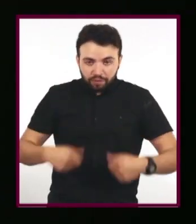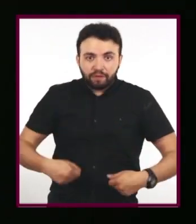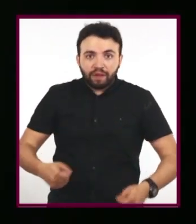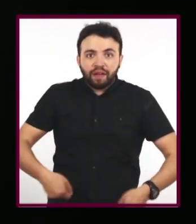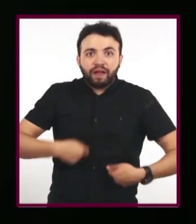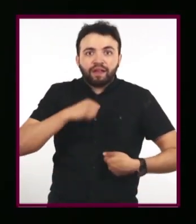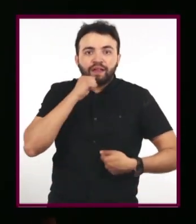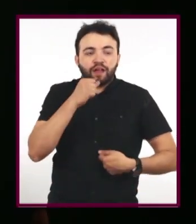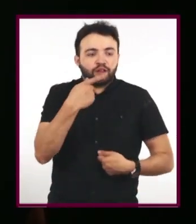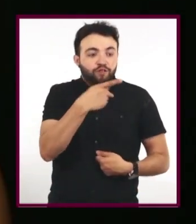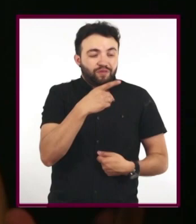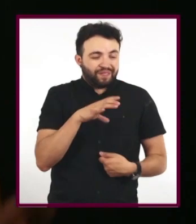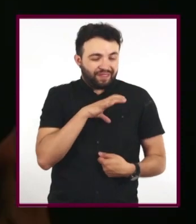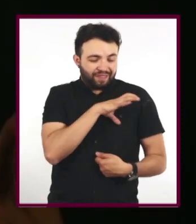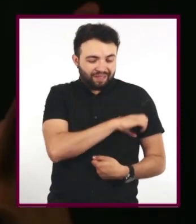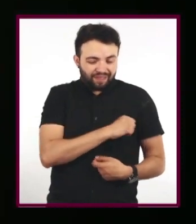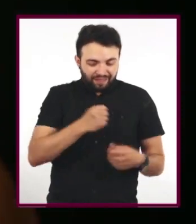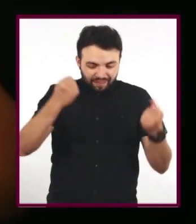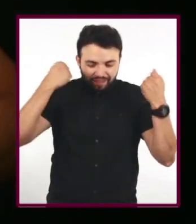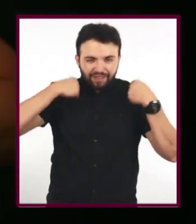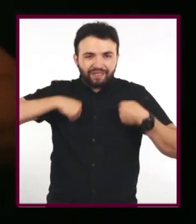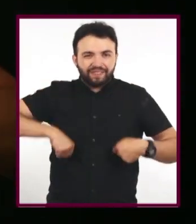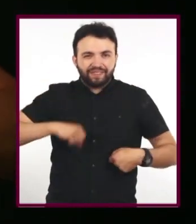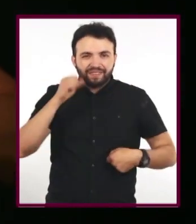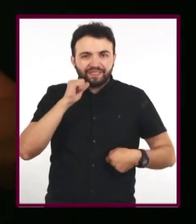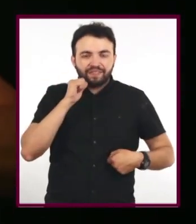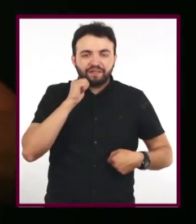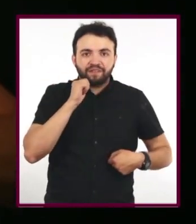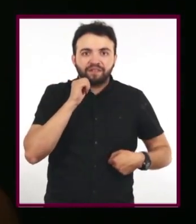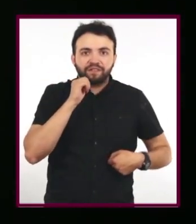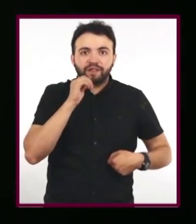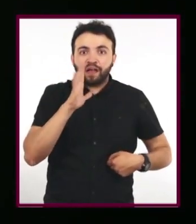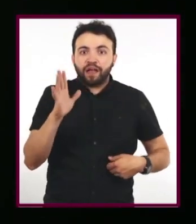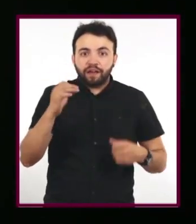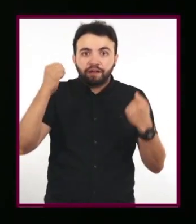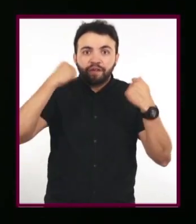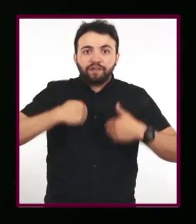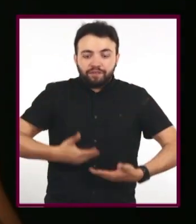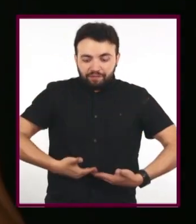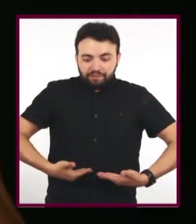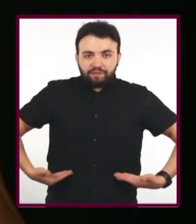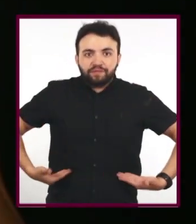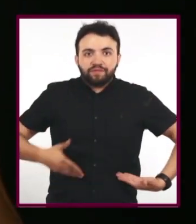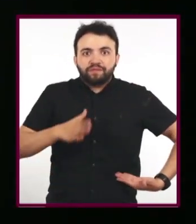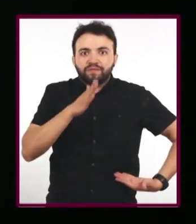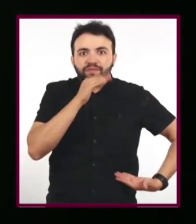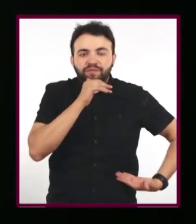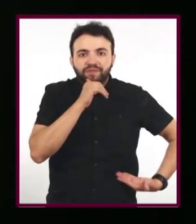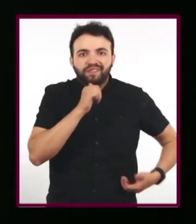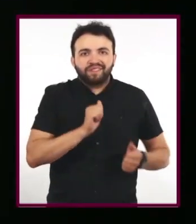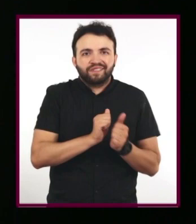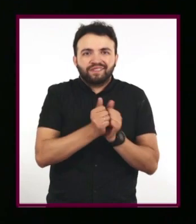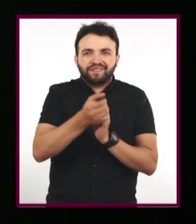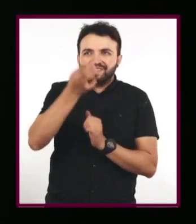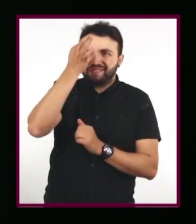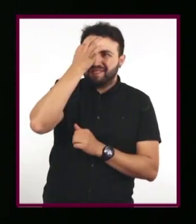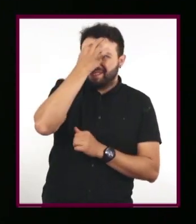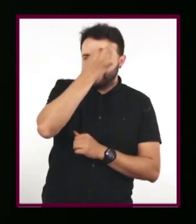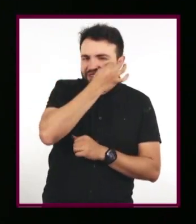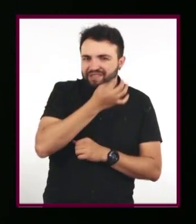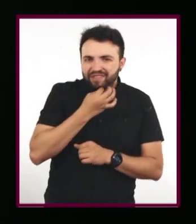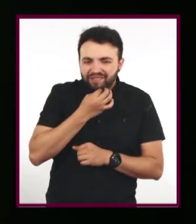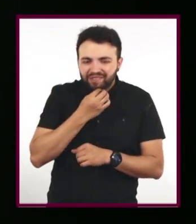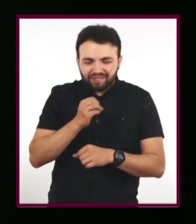playera favorita, de un día para otro, ¡zas!, se convierte en ombliguera. Te van a salir barros, pelos. Sé que no me lo vas a creer,